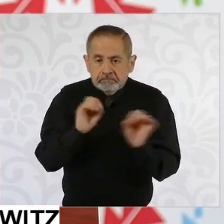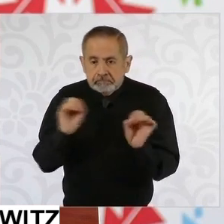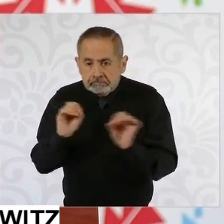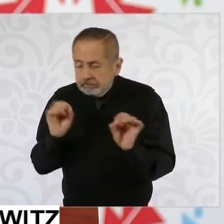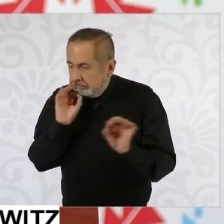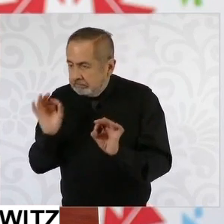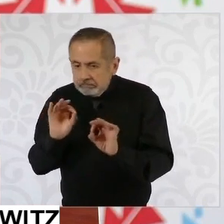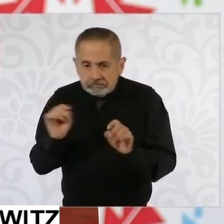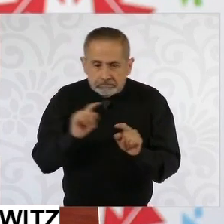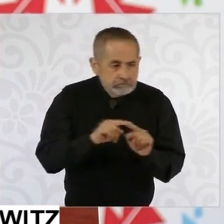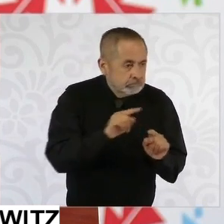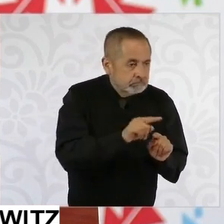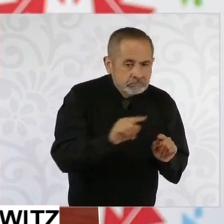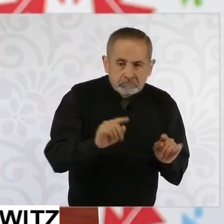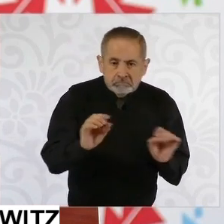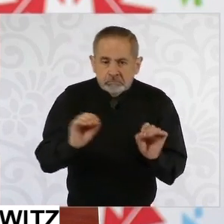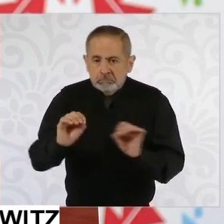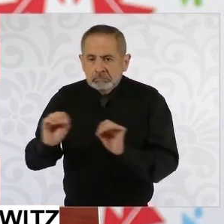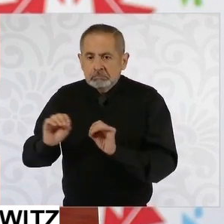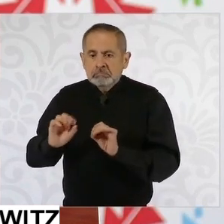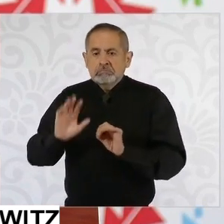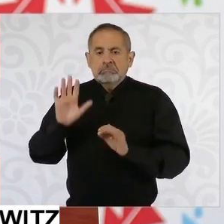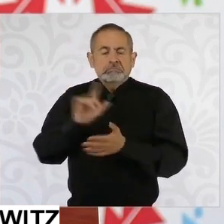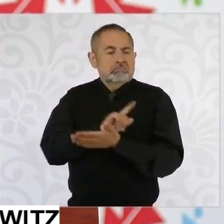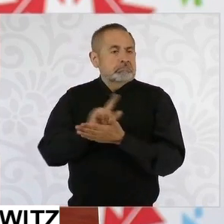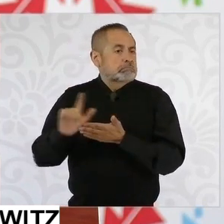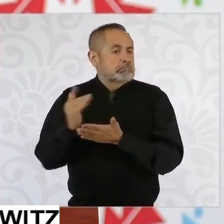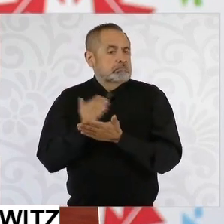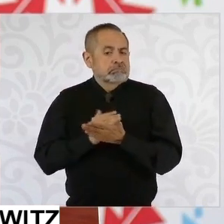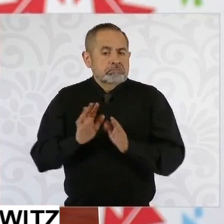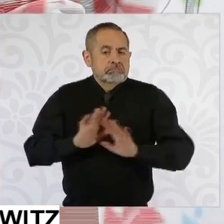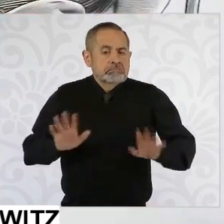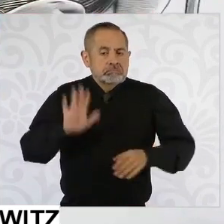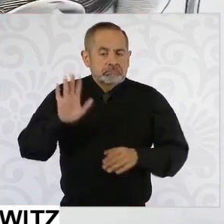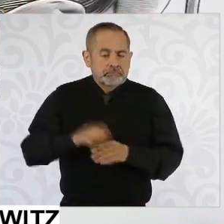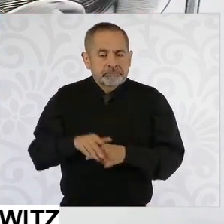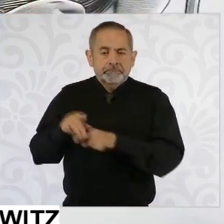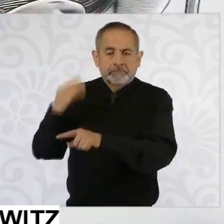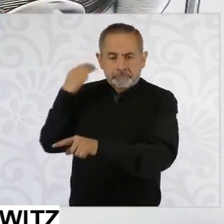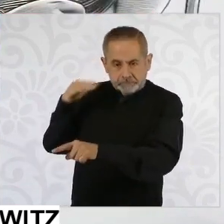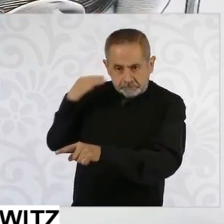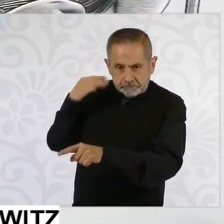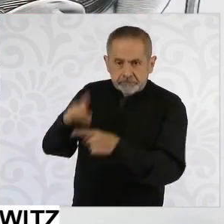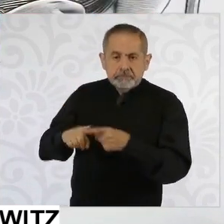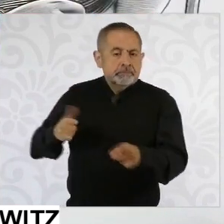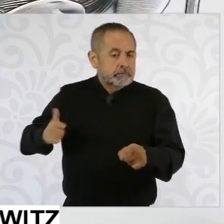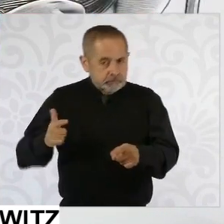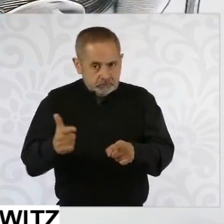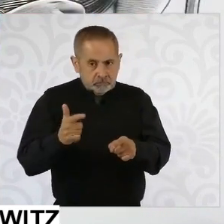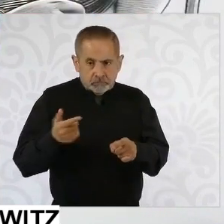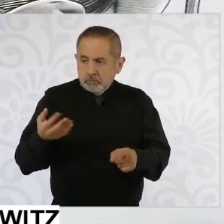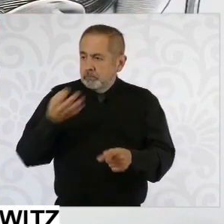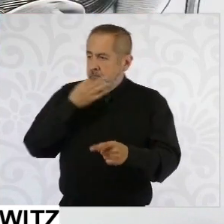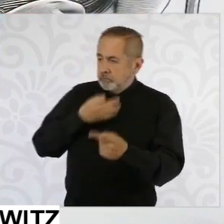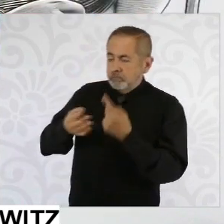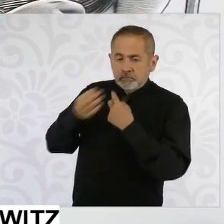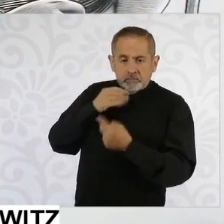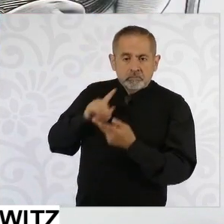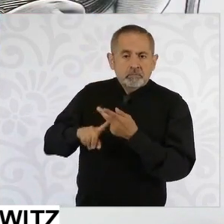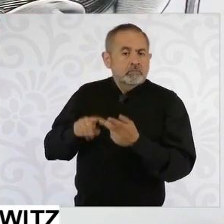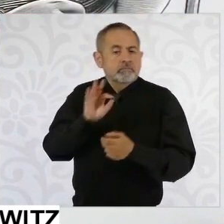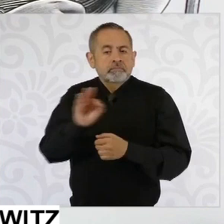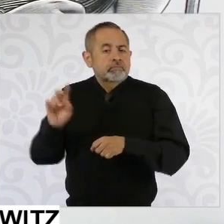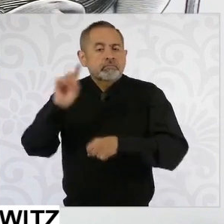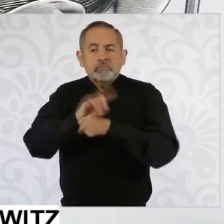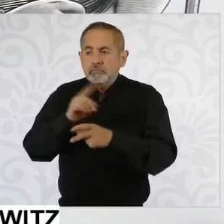de este brote. Con la información de Michoacán y Guanajuato, se observa que las fechas de inicio de los brotes